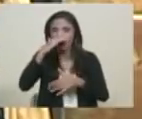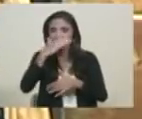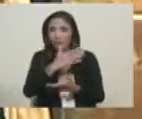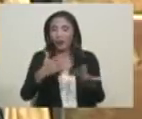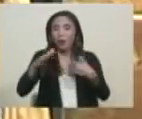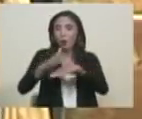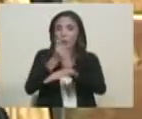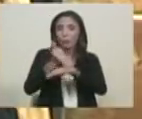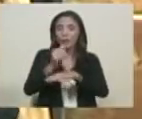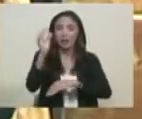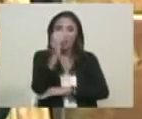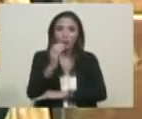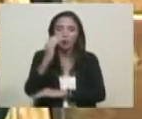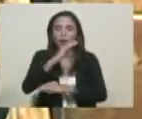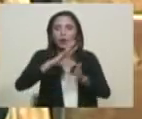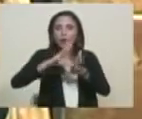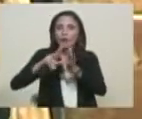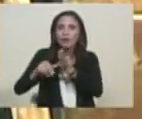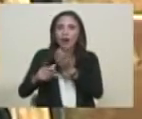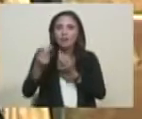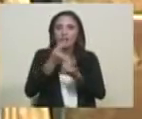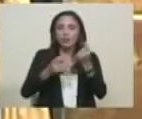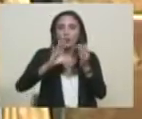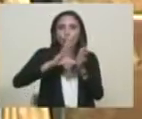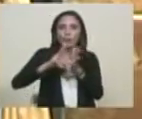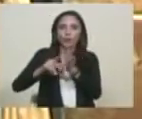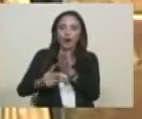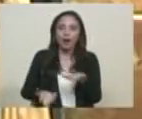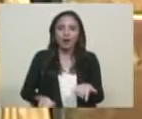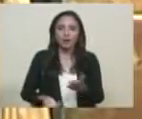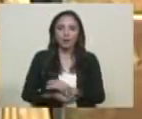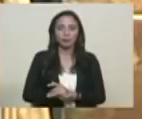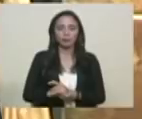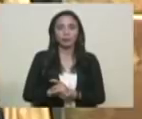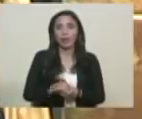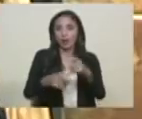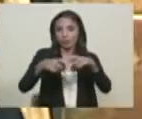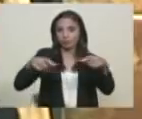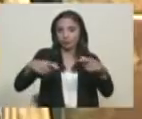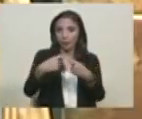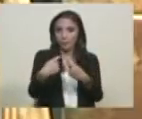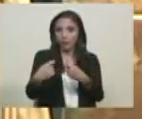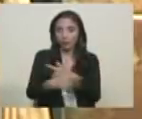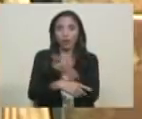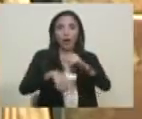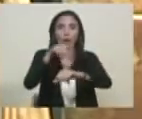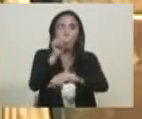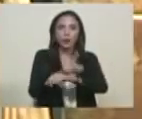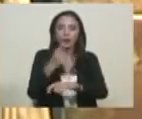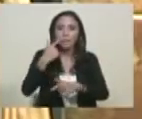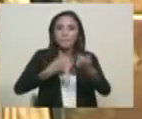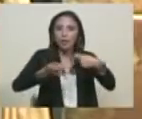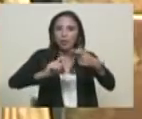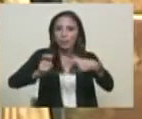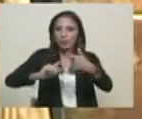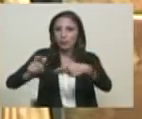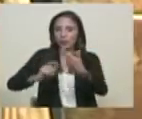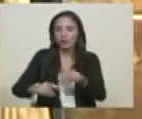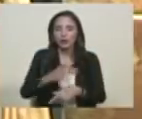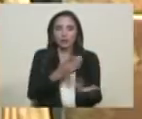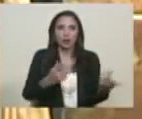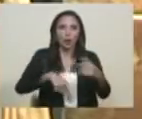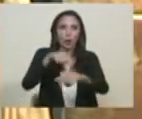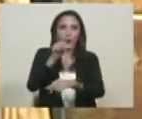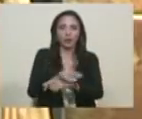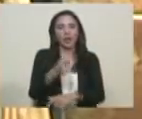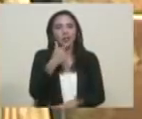de las mafias colombianas nos robaron el dinero, convirtieron nuestro dinero, una cosa única en el mundo, y después